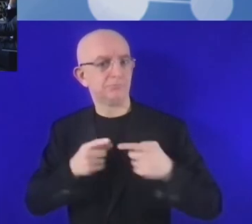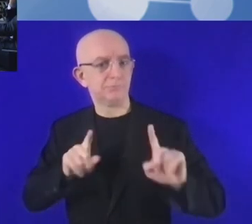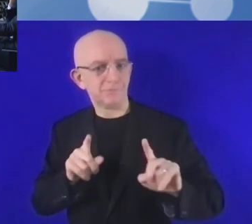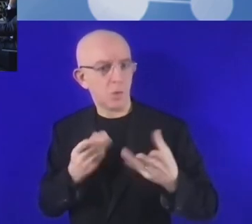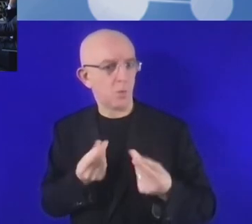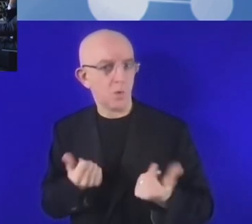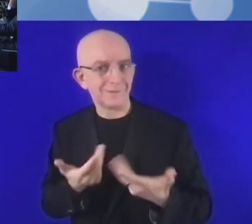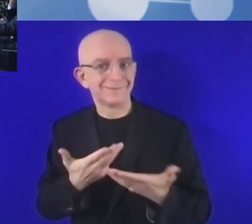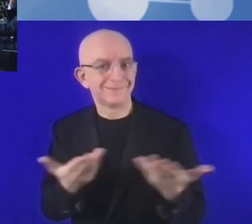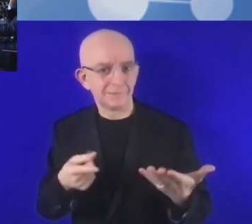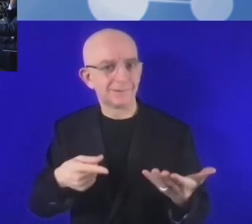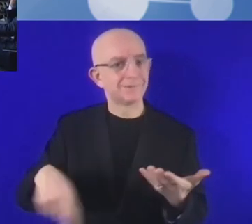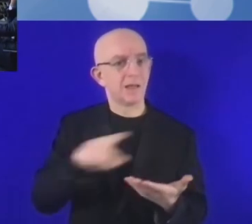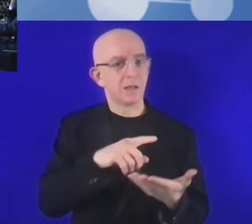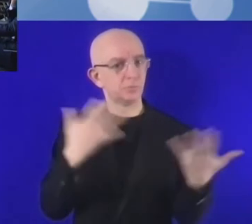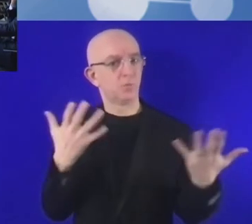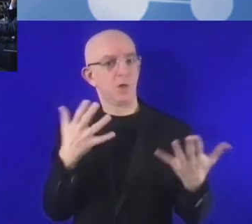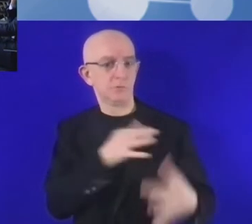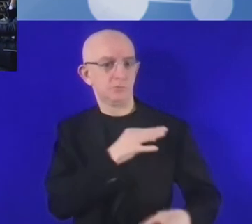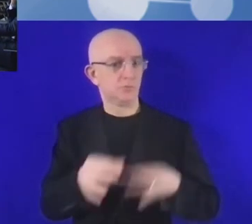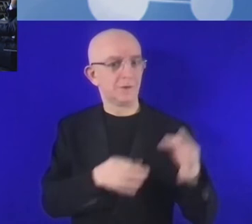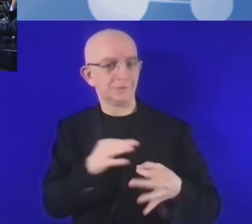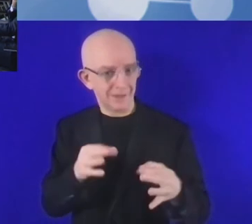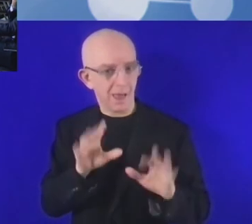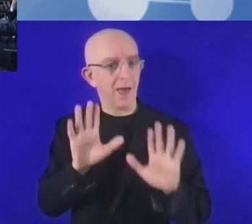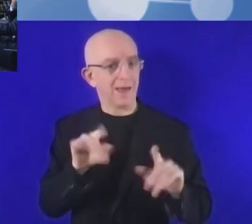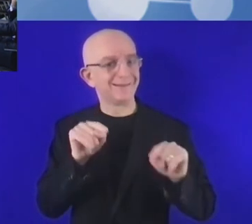debatir sobre ellos. Sin embargo,